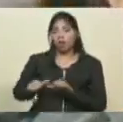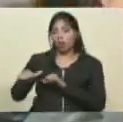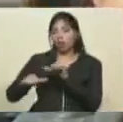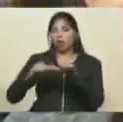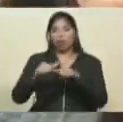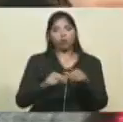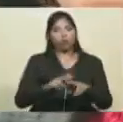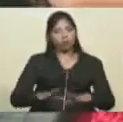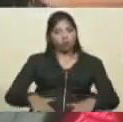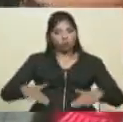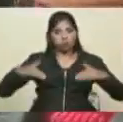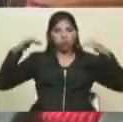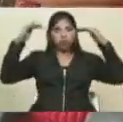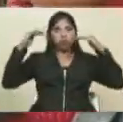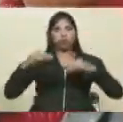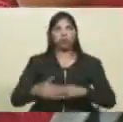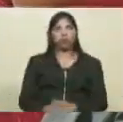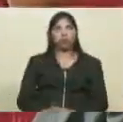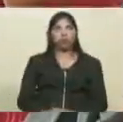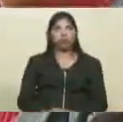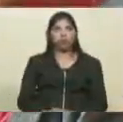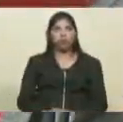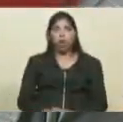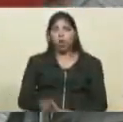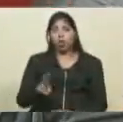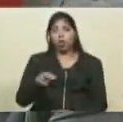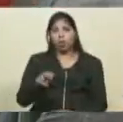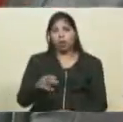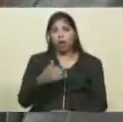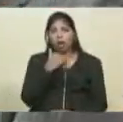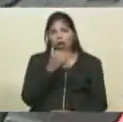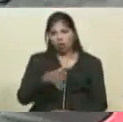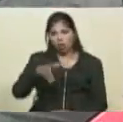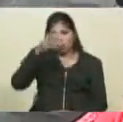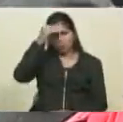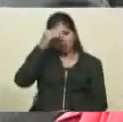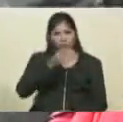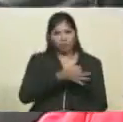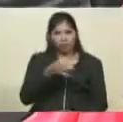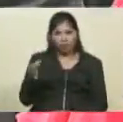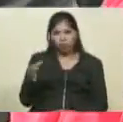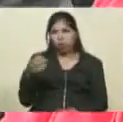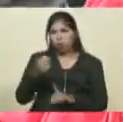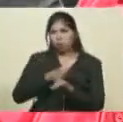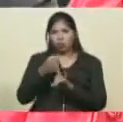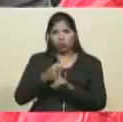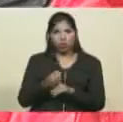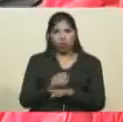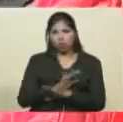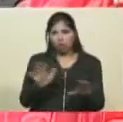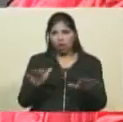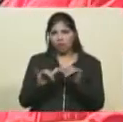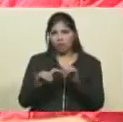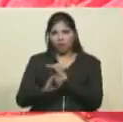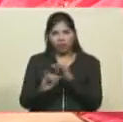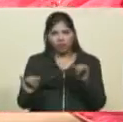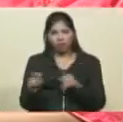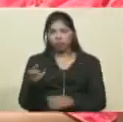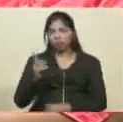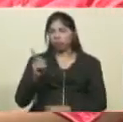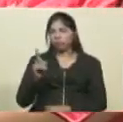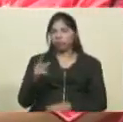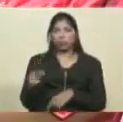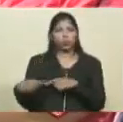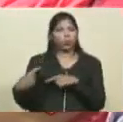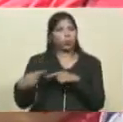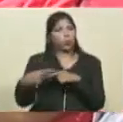se termina de volar a pesar de la edad. Nunca se termina de luchar. Y Dionisia Mijova fue un ejemplo